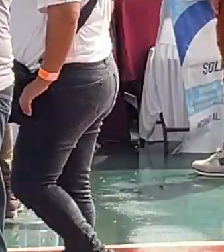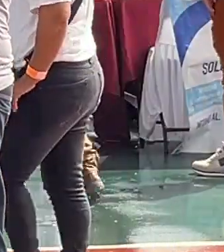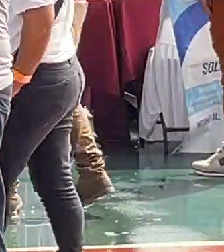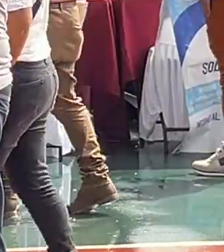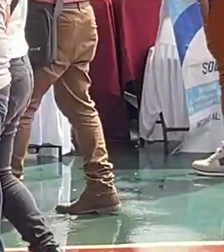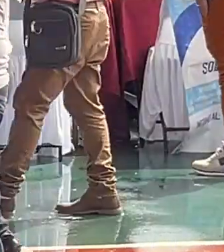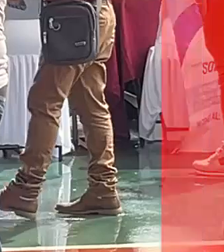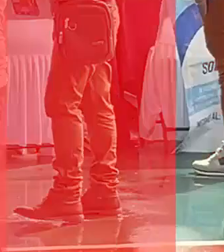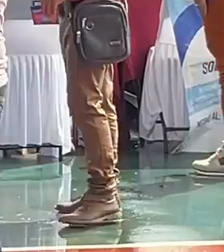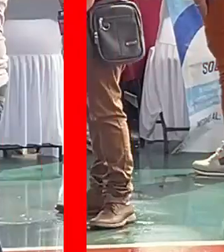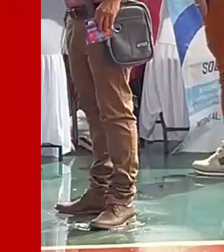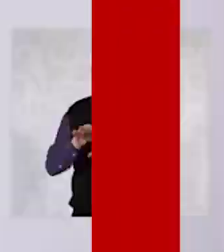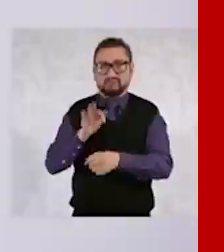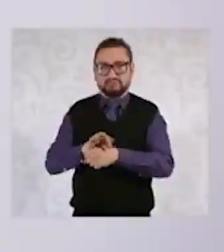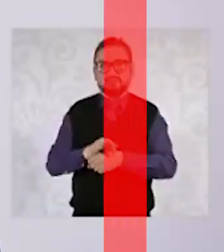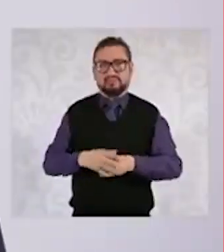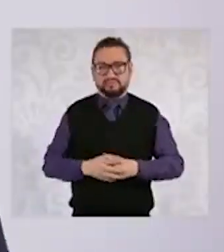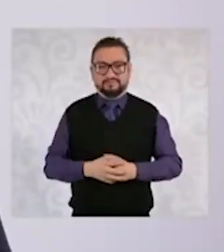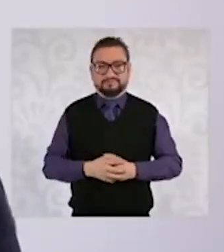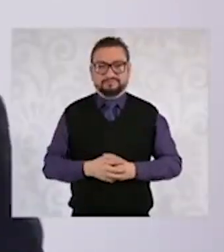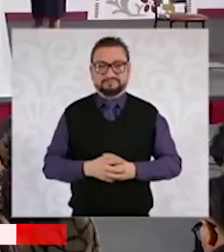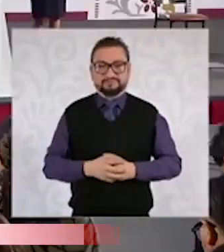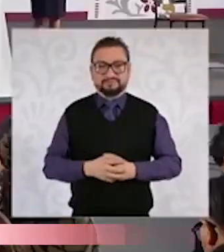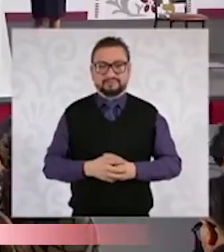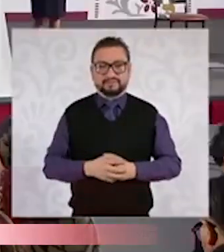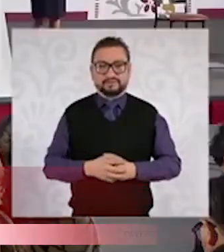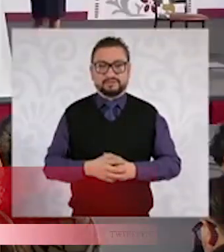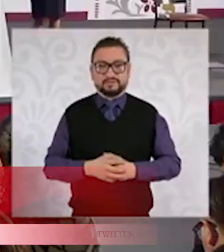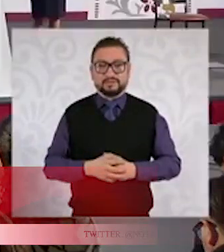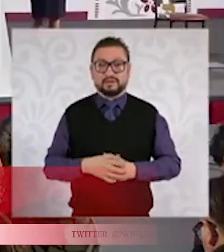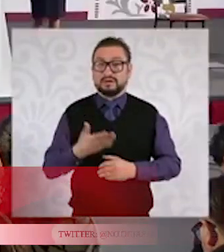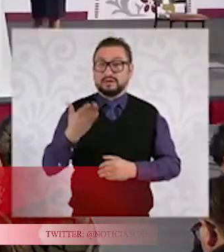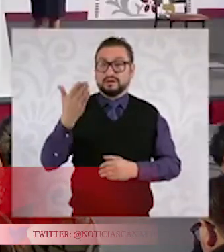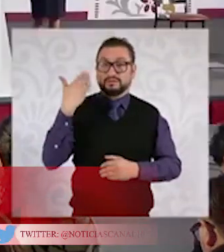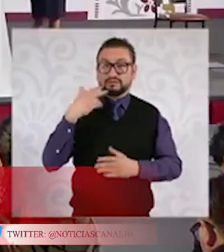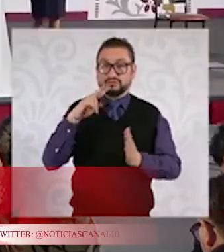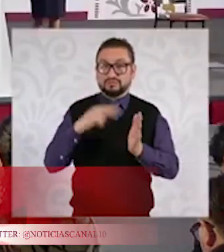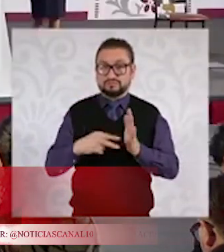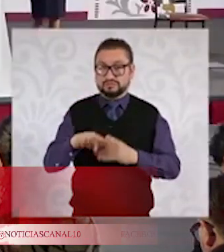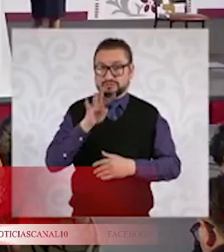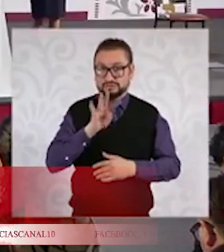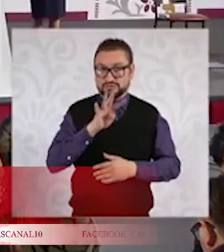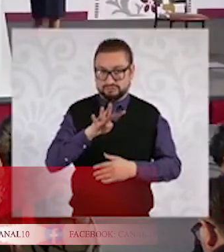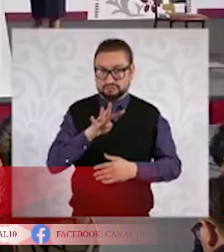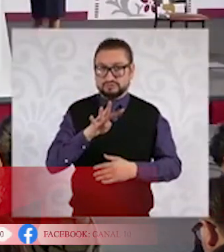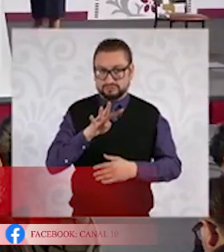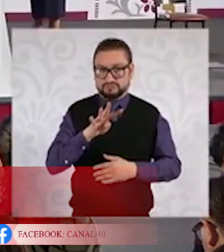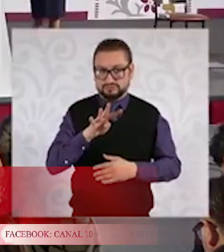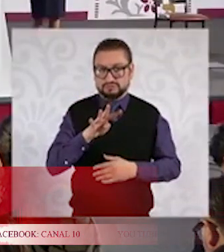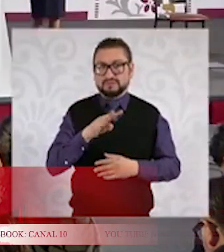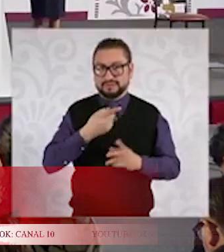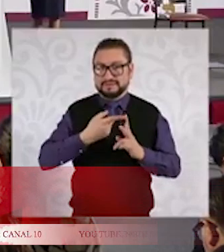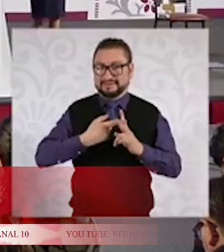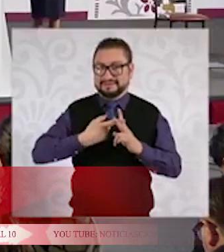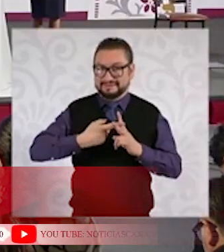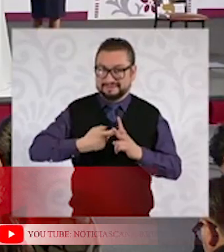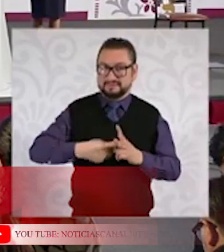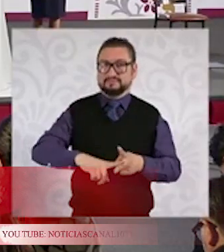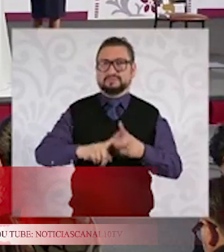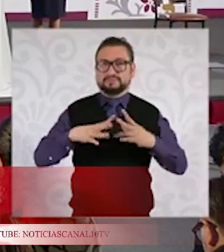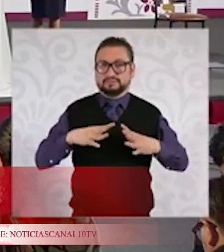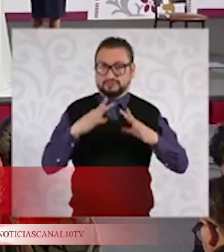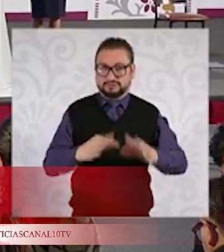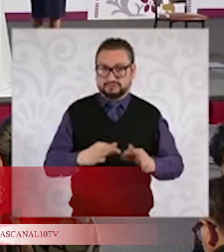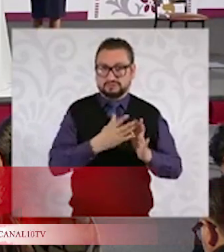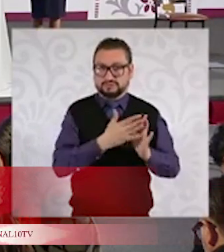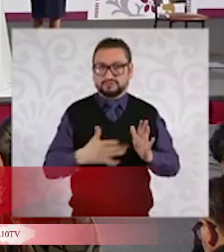pesos mensuales desde el año 2019 eh desde el inicio de su implementación han